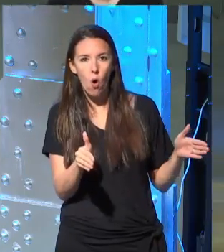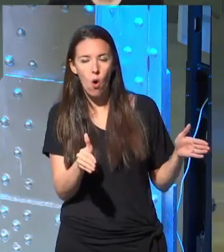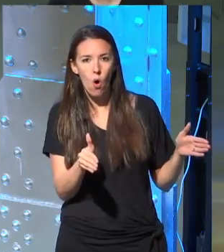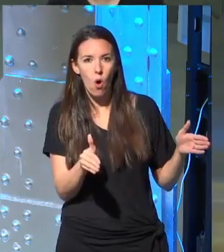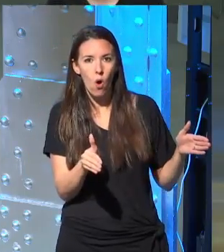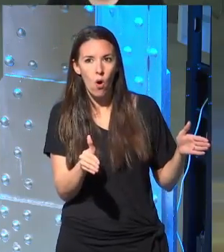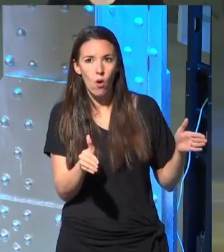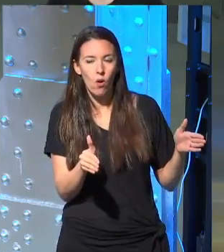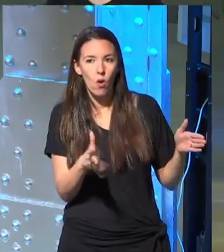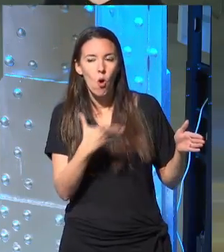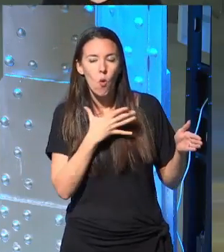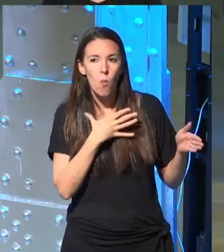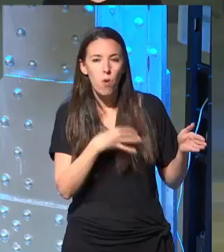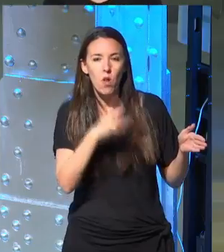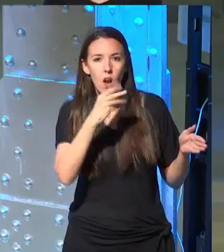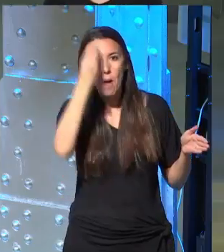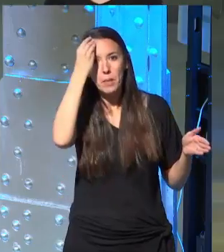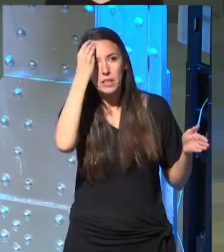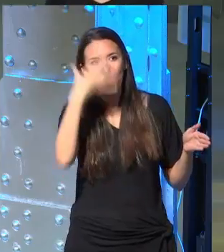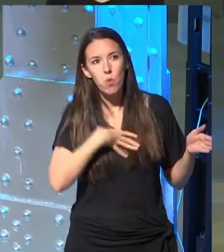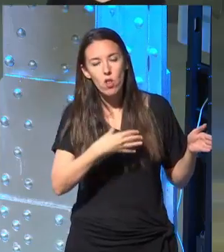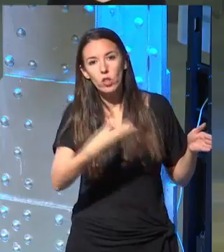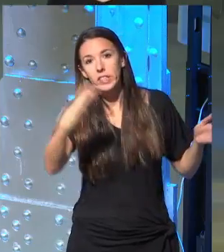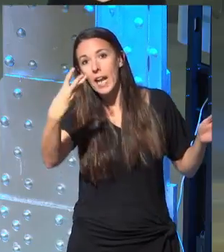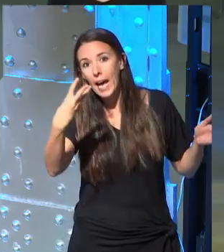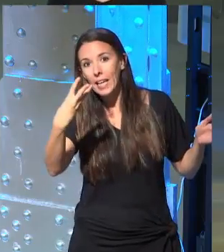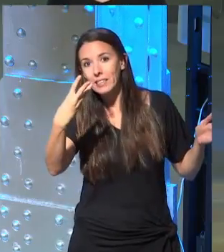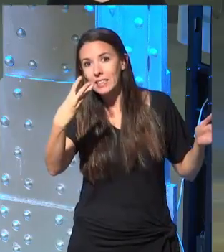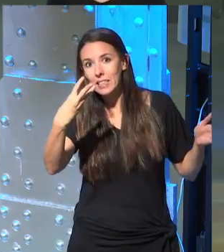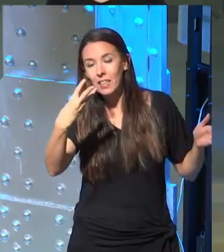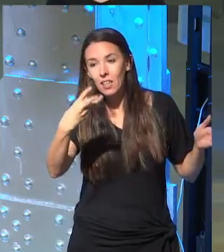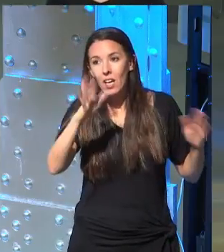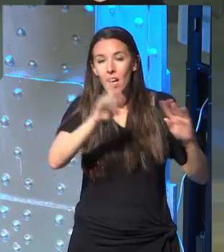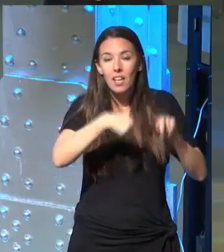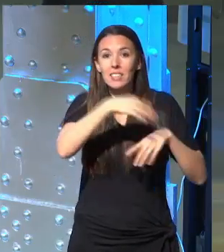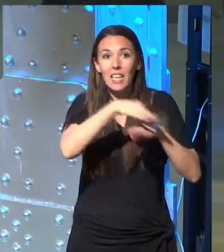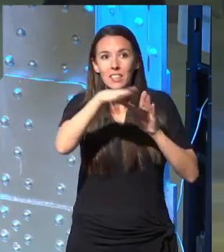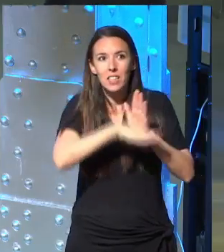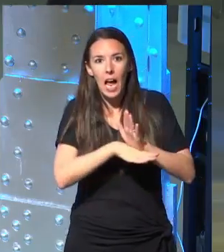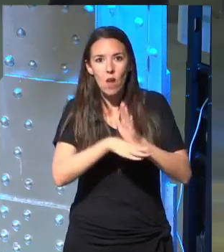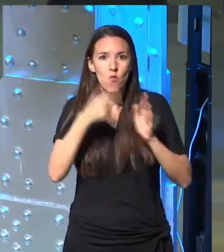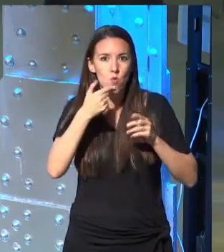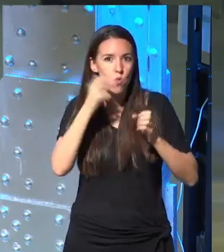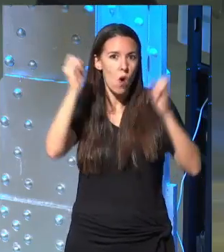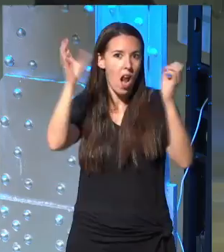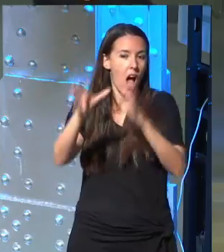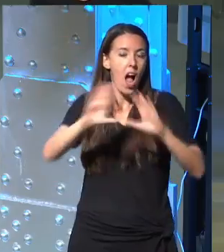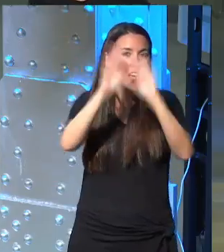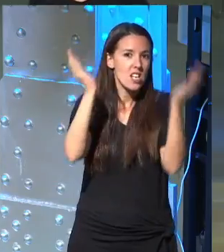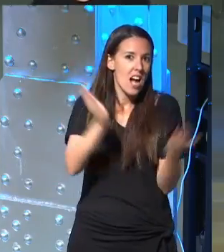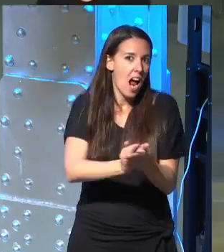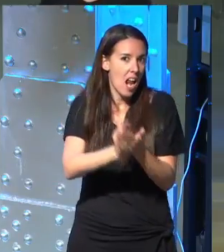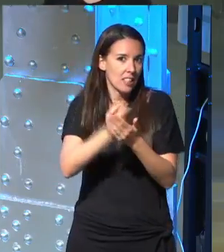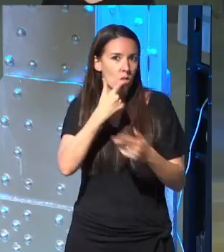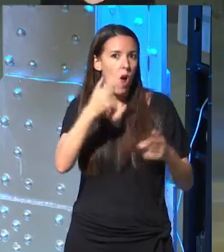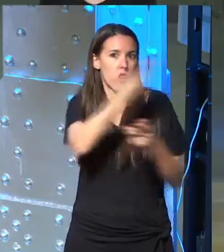con un clon. Igual ahora ya puedo pensar que transcurra en tres, que haya... Tu siguiente guión es Galaxia de Andrómeda. Llegan